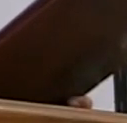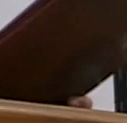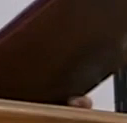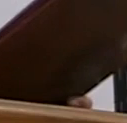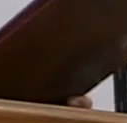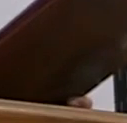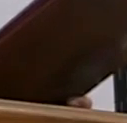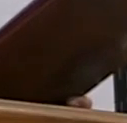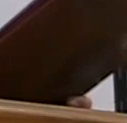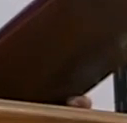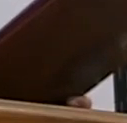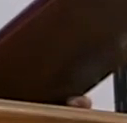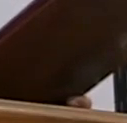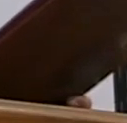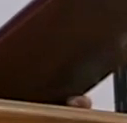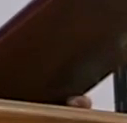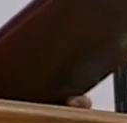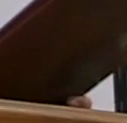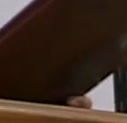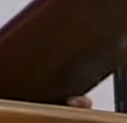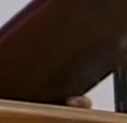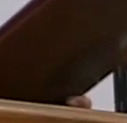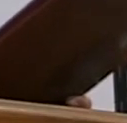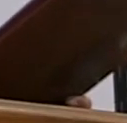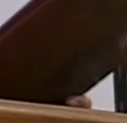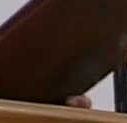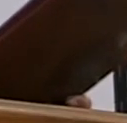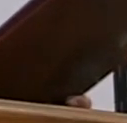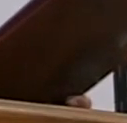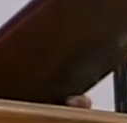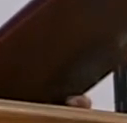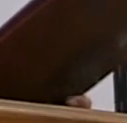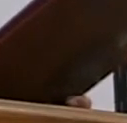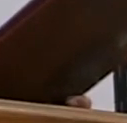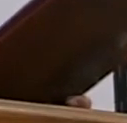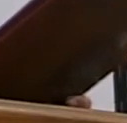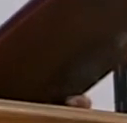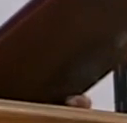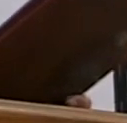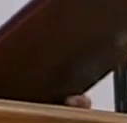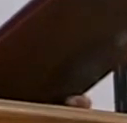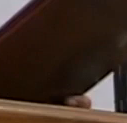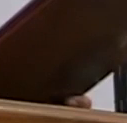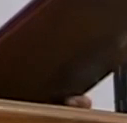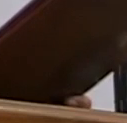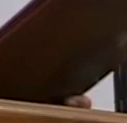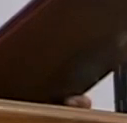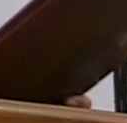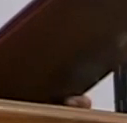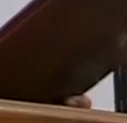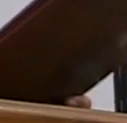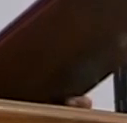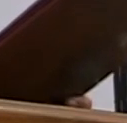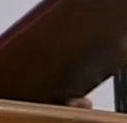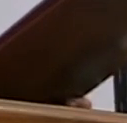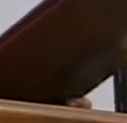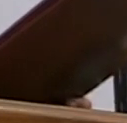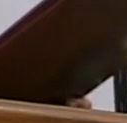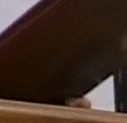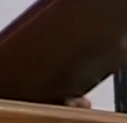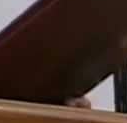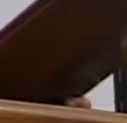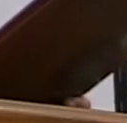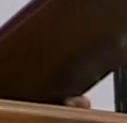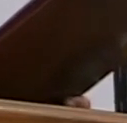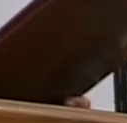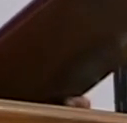nacimiento y posparto, así como sobre la lactancia materna, apego inmediato y sobre el cuidado responsable y amoroso de